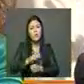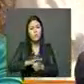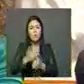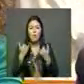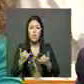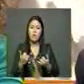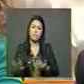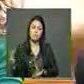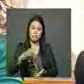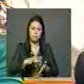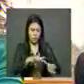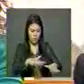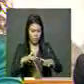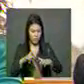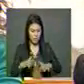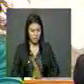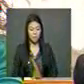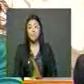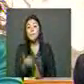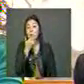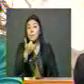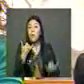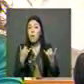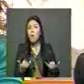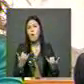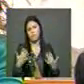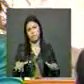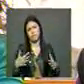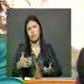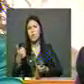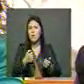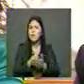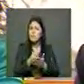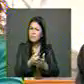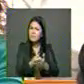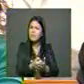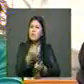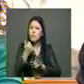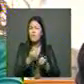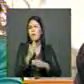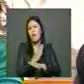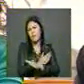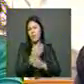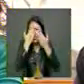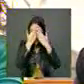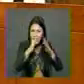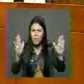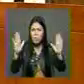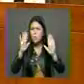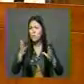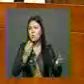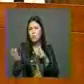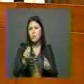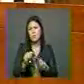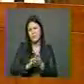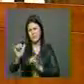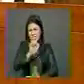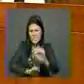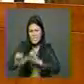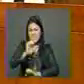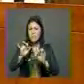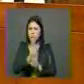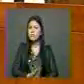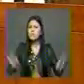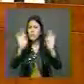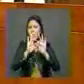audiencia. Esta última razón, a su turno, ha tratado de ser desvirtuada por la democracia sustancial que defienden